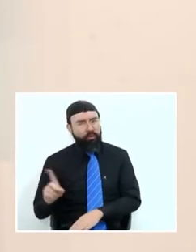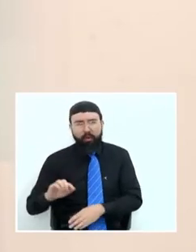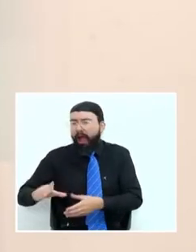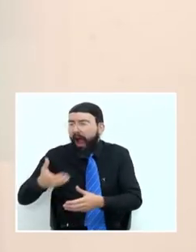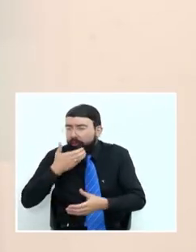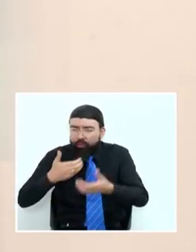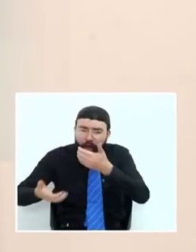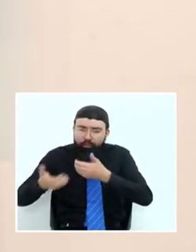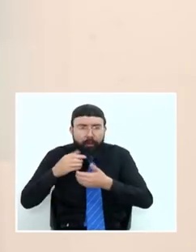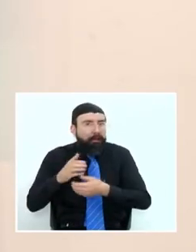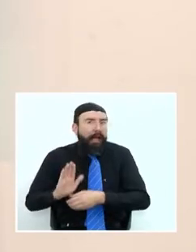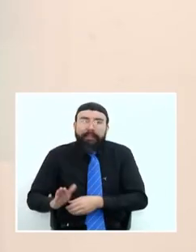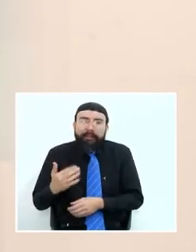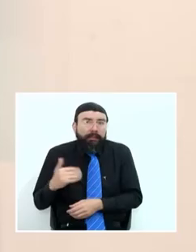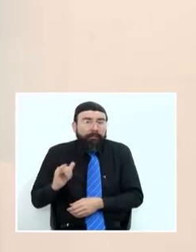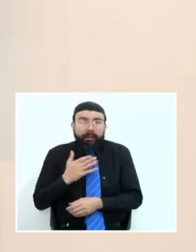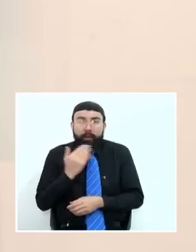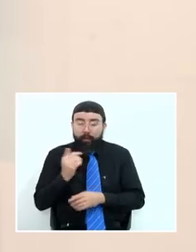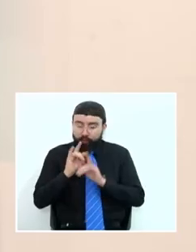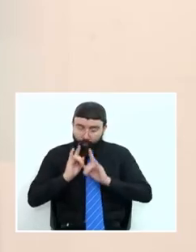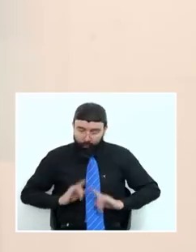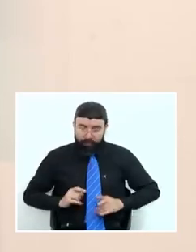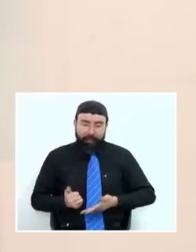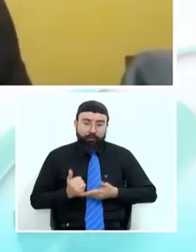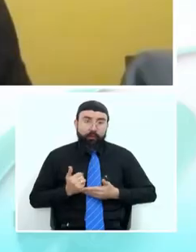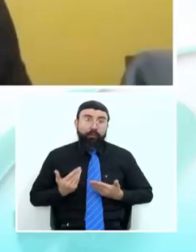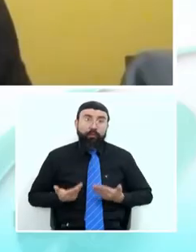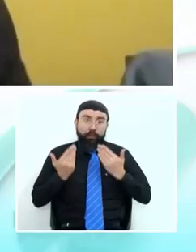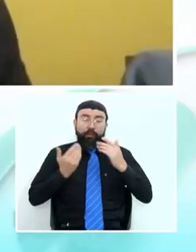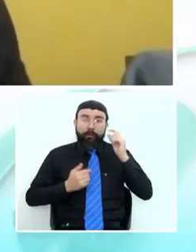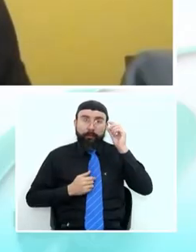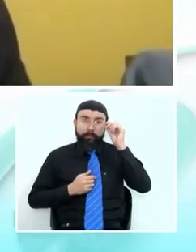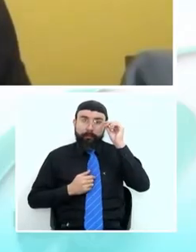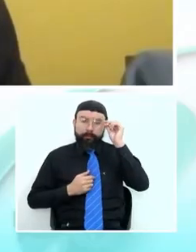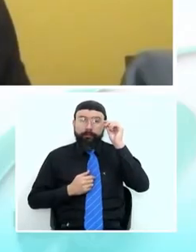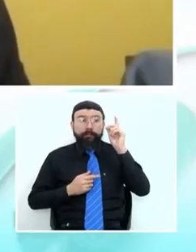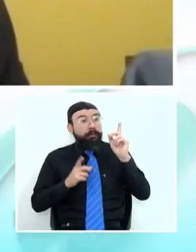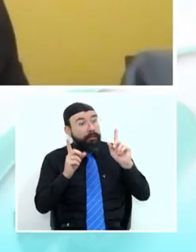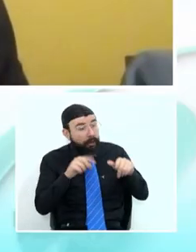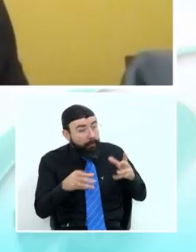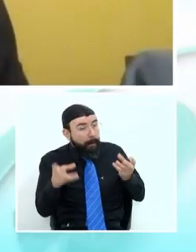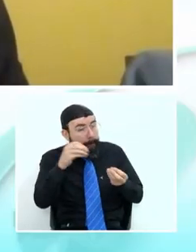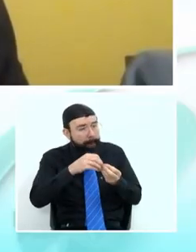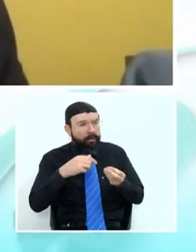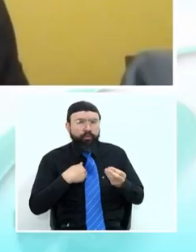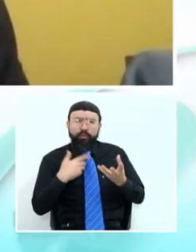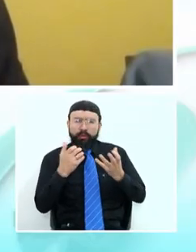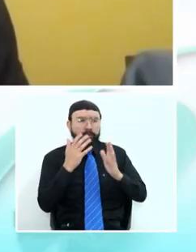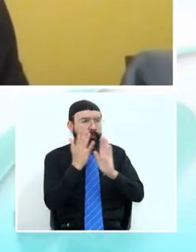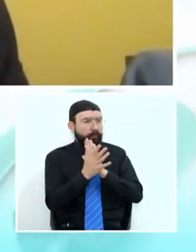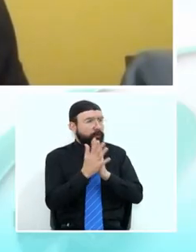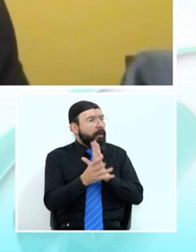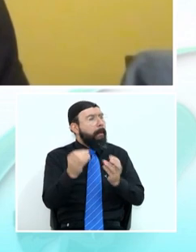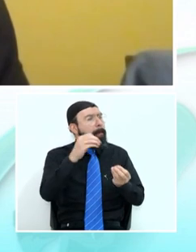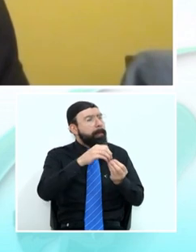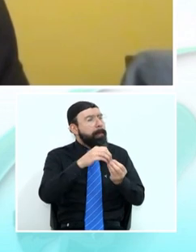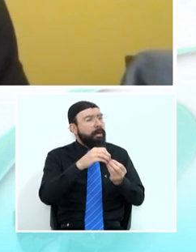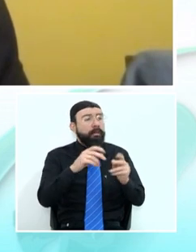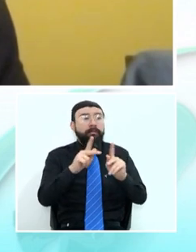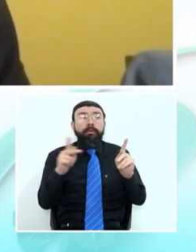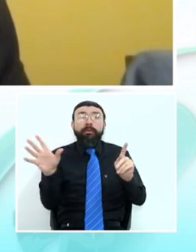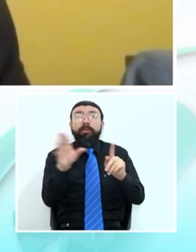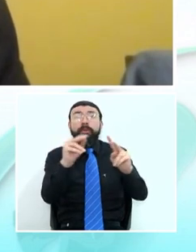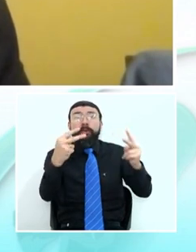fruta, llevarla hacia el cuerpo. Una cosa, doctor, sí. Jorge Enrique, que me gustaría aportarle, sí, a los